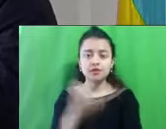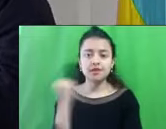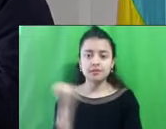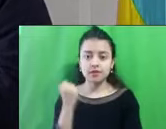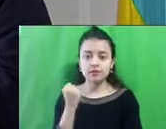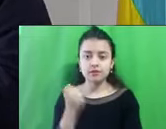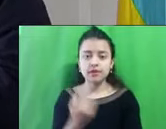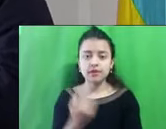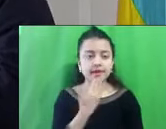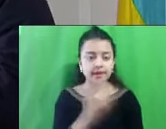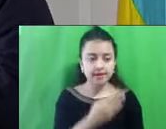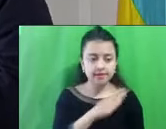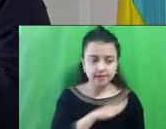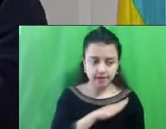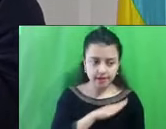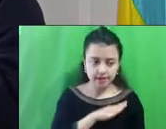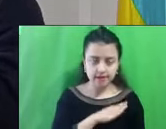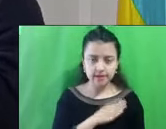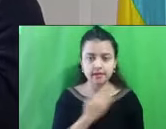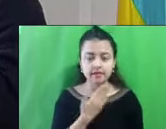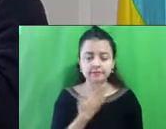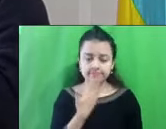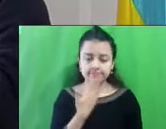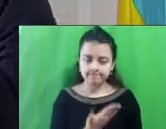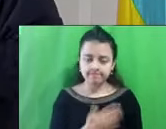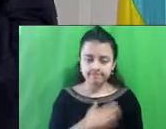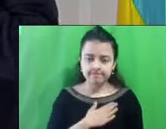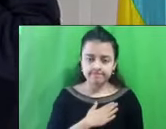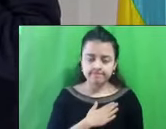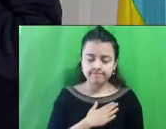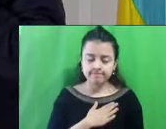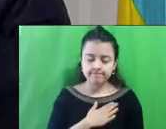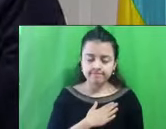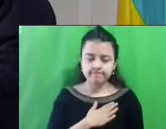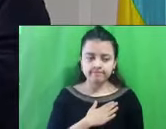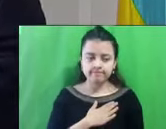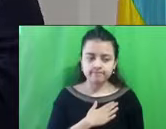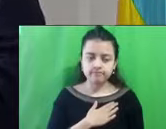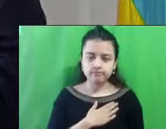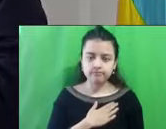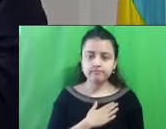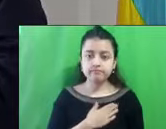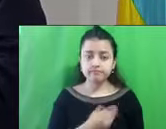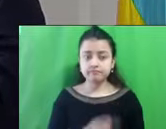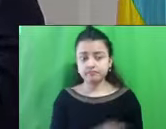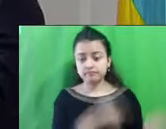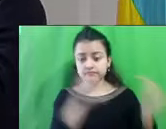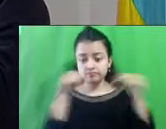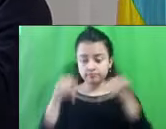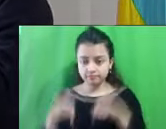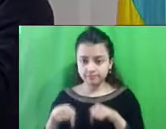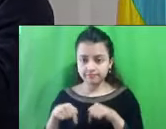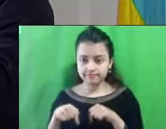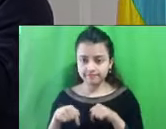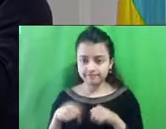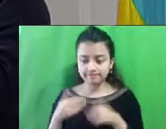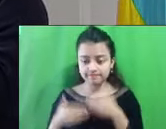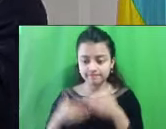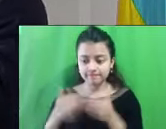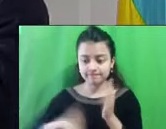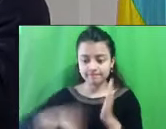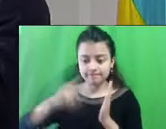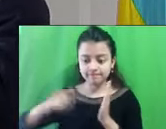confianza del señor alcalde, la logramos hacer con el doctor Freddy Gómez en Empresas Públicas de Cundinamarca y ya la aprobaron, esa